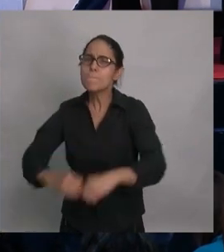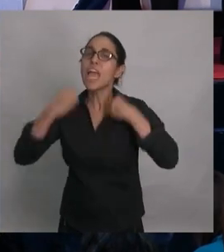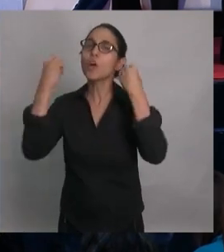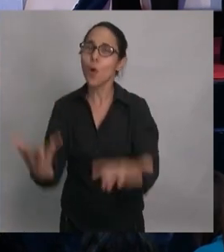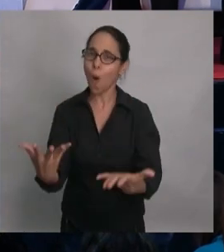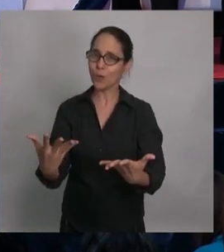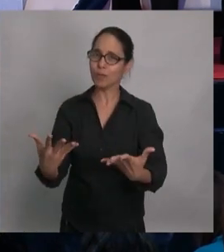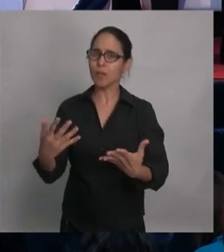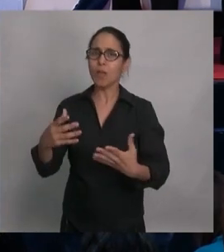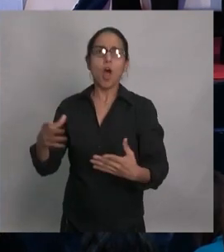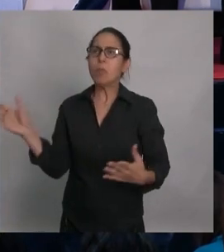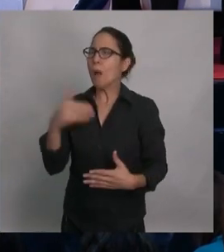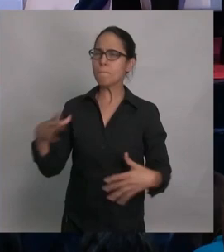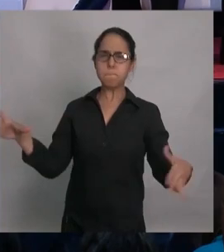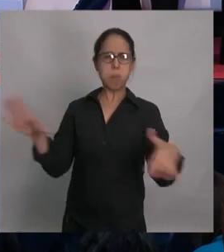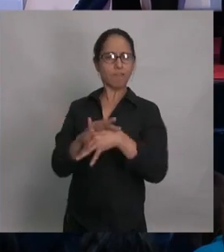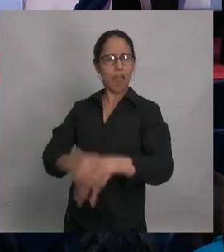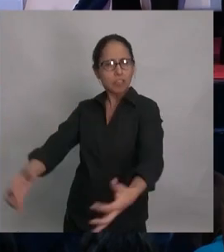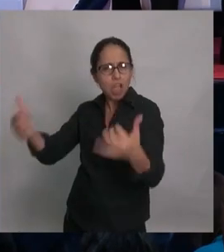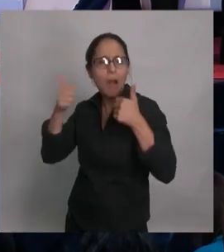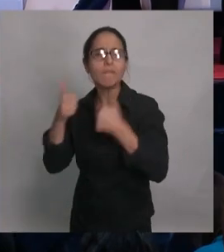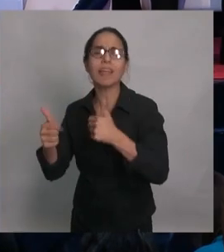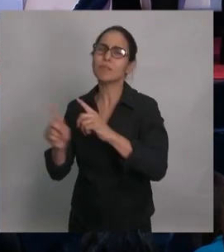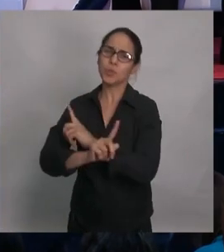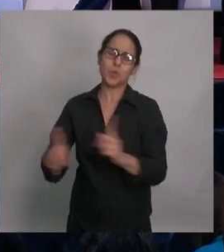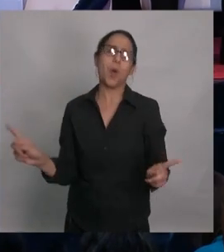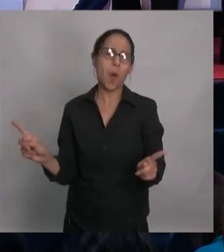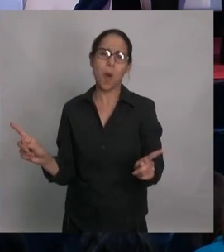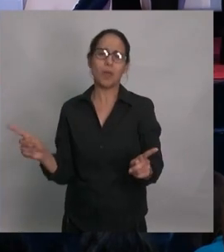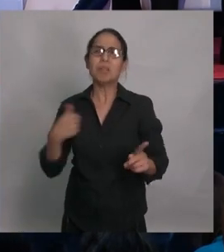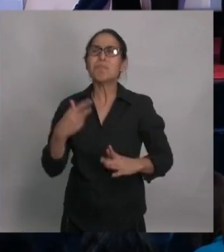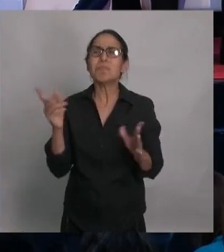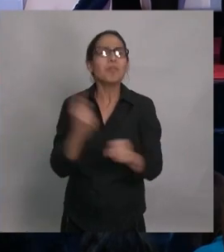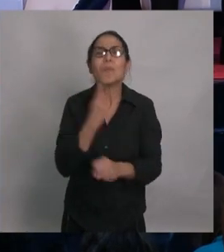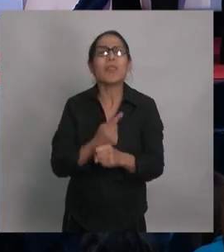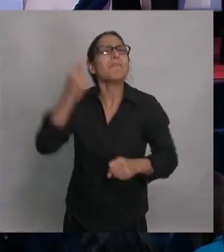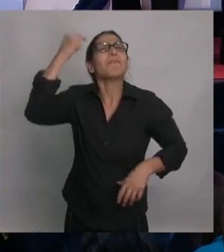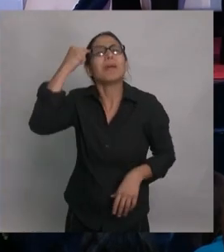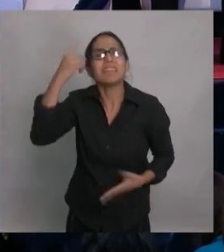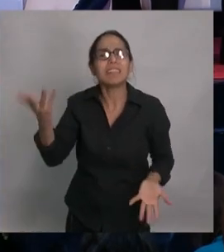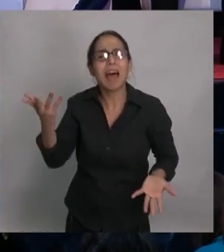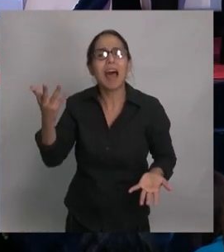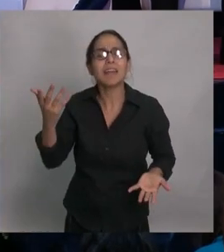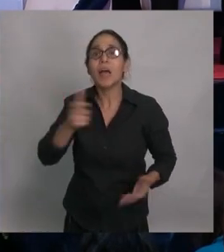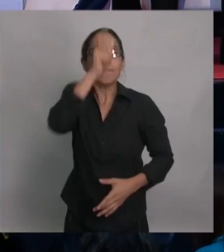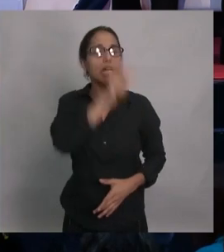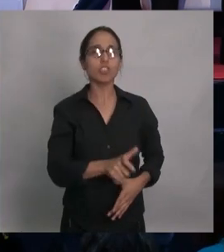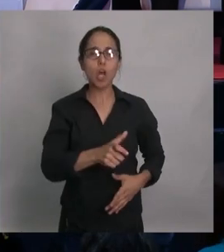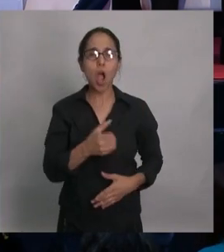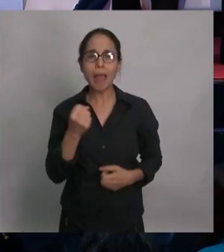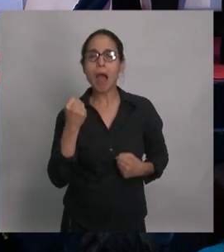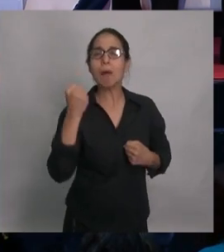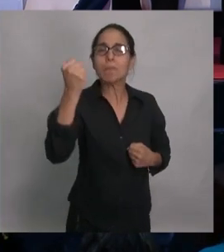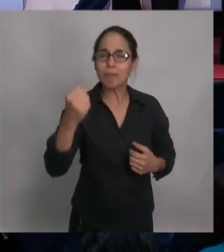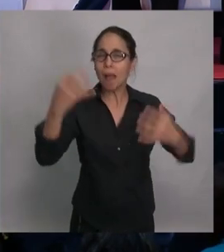Porque nadie es perfecto, porque ya no se puede seguir creyendo que el hombre maravilla o la mujer